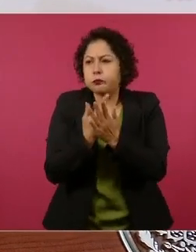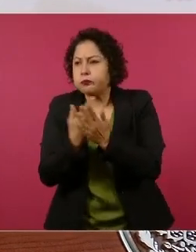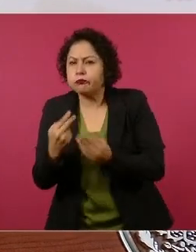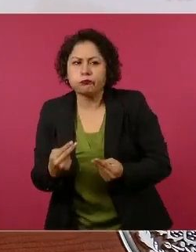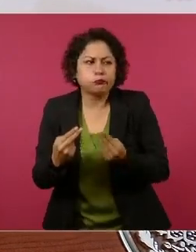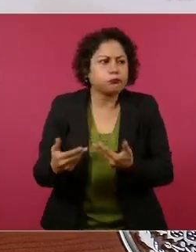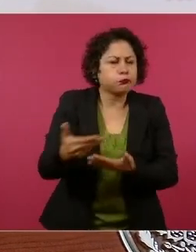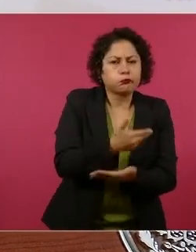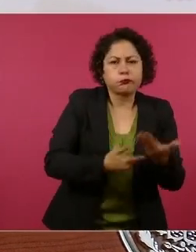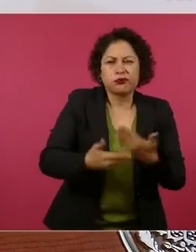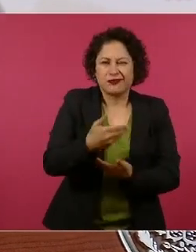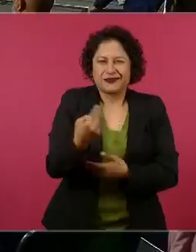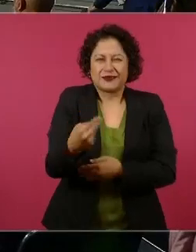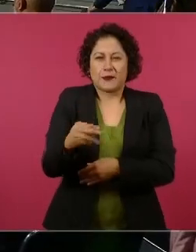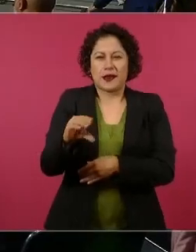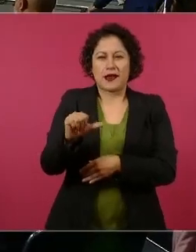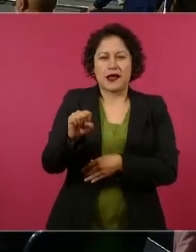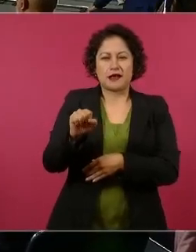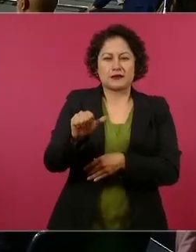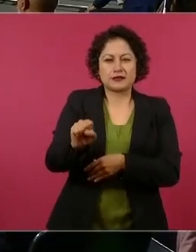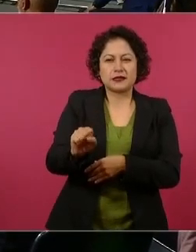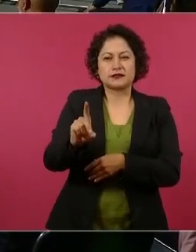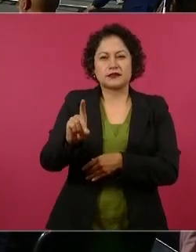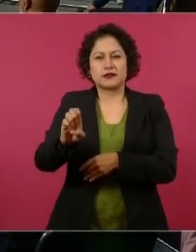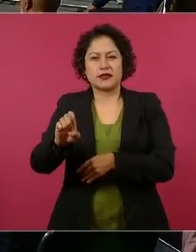Y otros de plano nunca